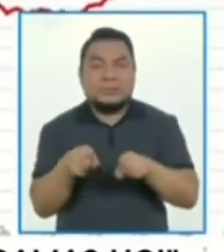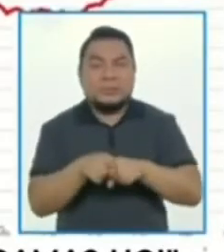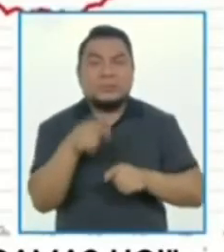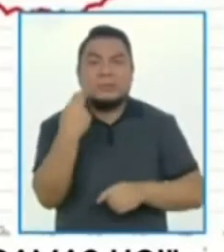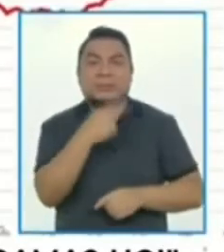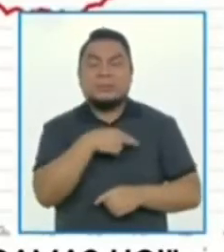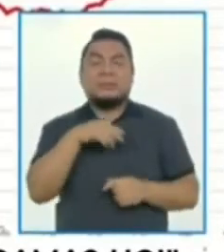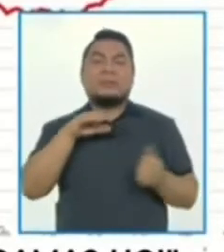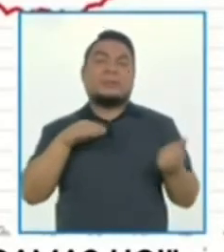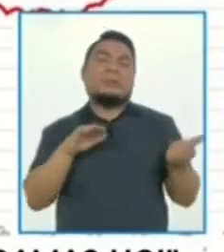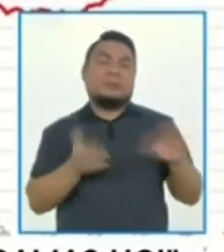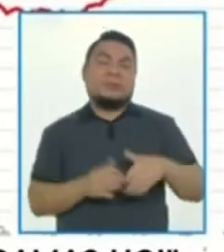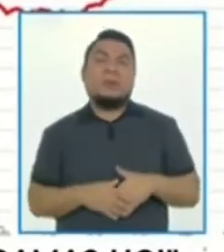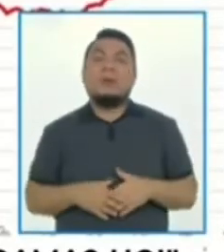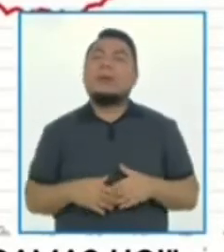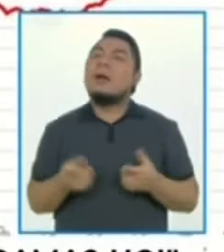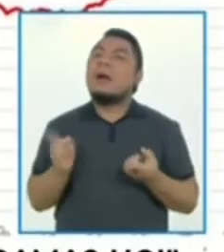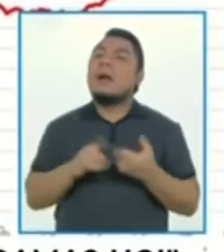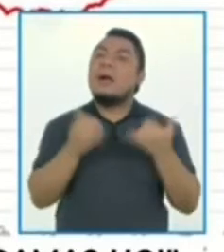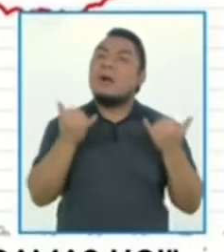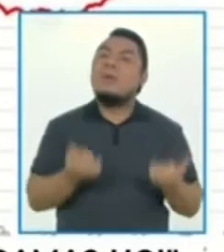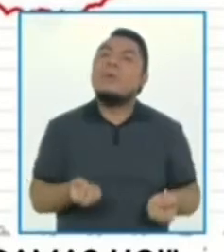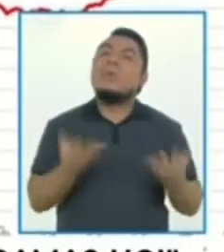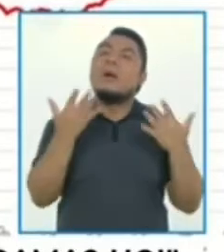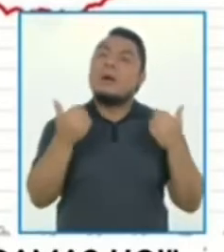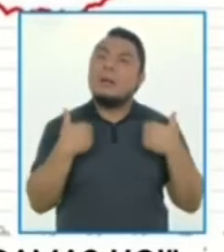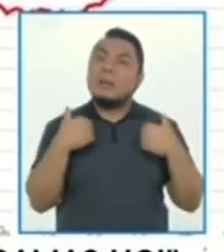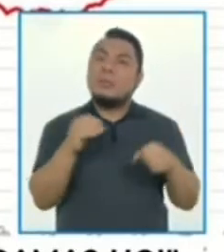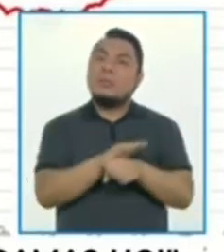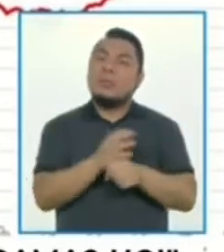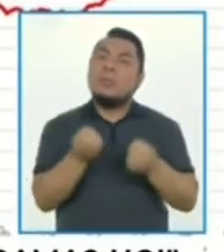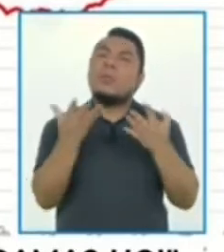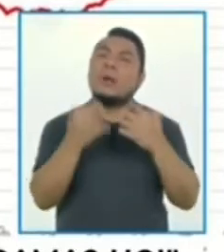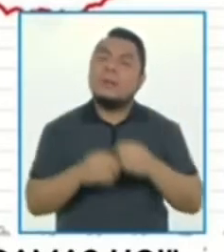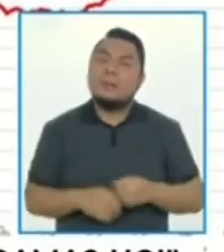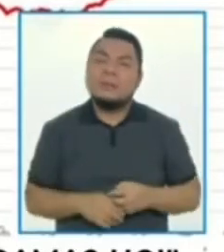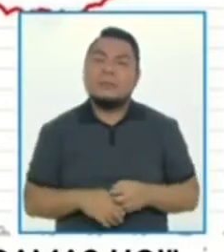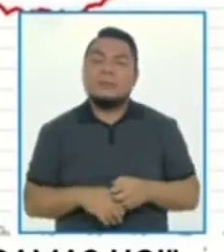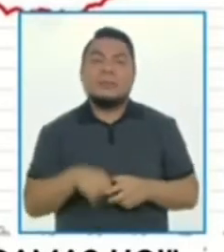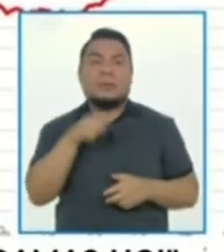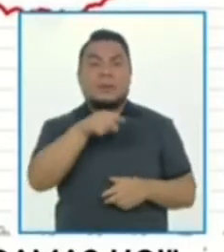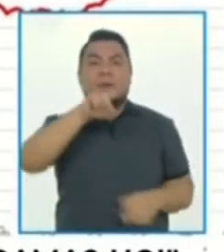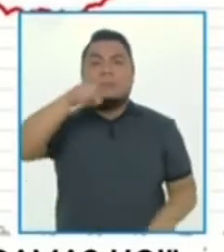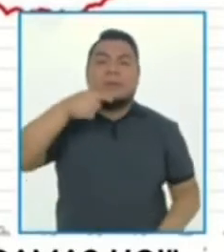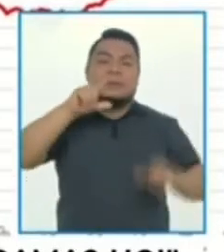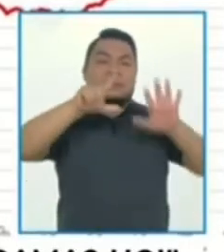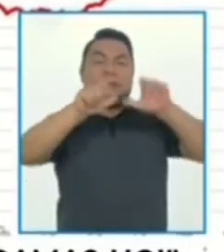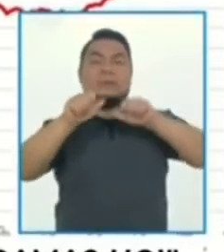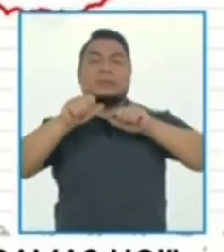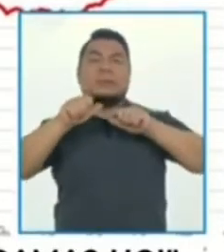hospitalizaciones y fallecidos. Y a la fecha, ahora, ¿cuántas tenemos ocupadas? Son